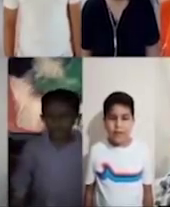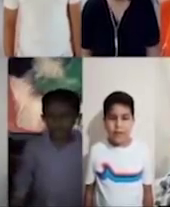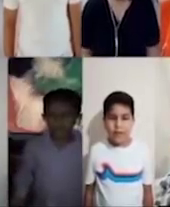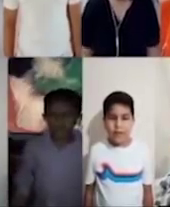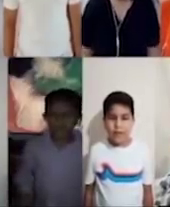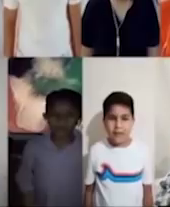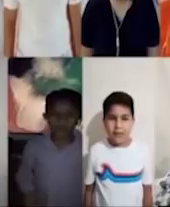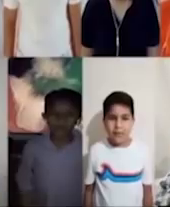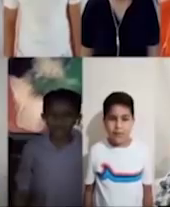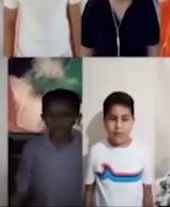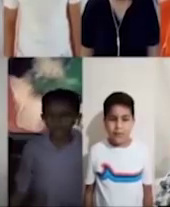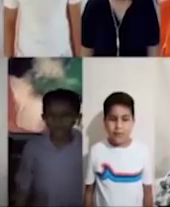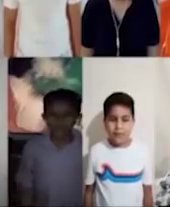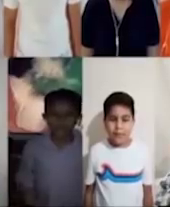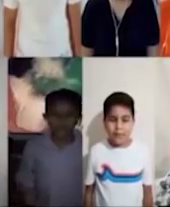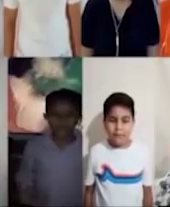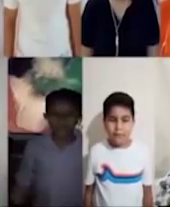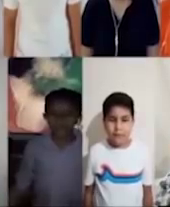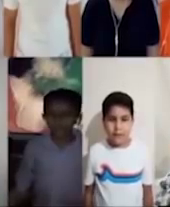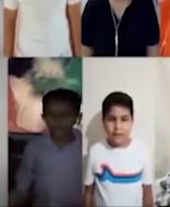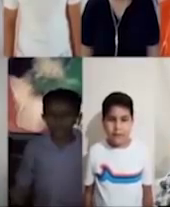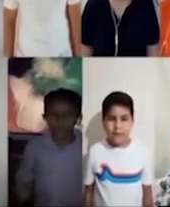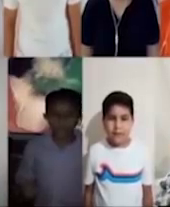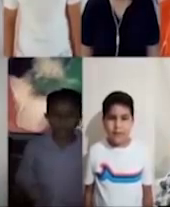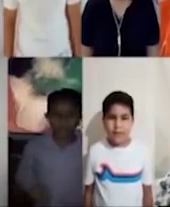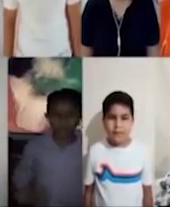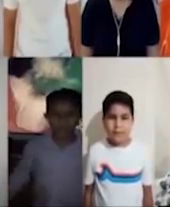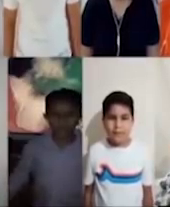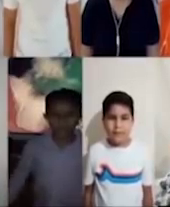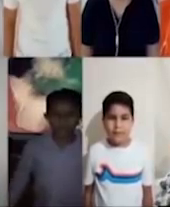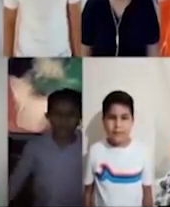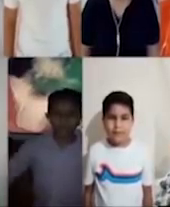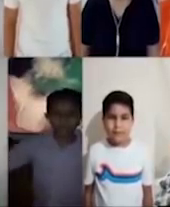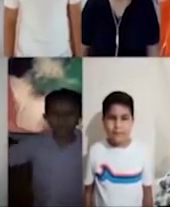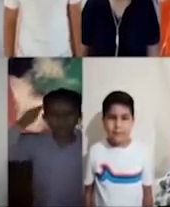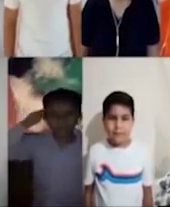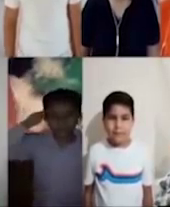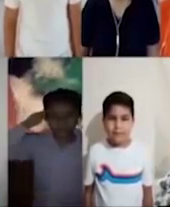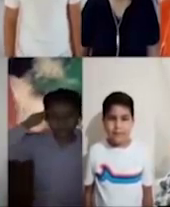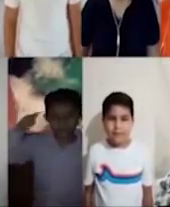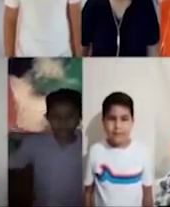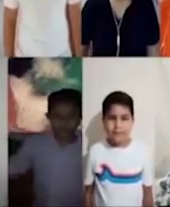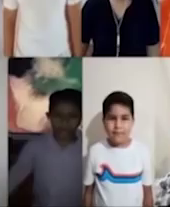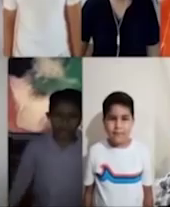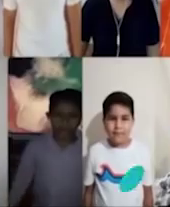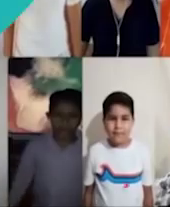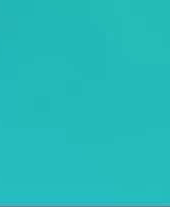Sí, señor.